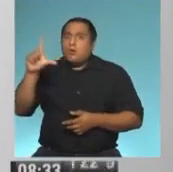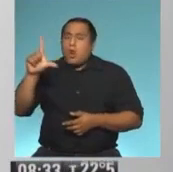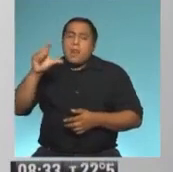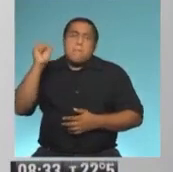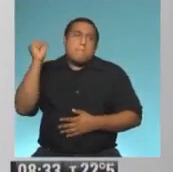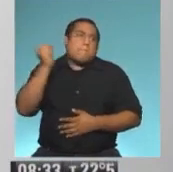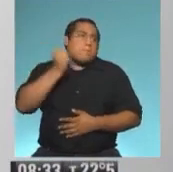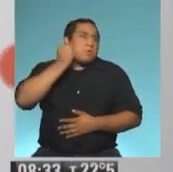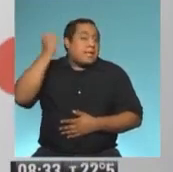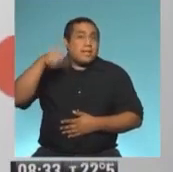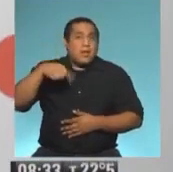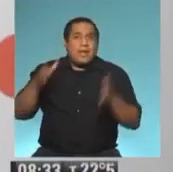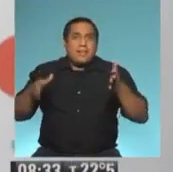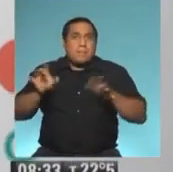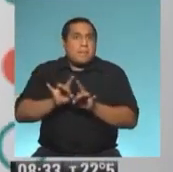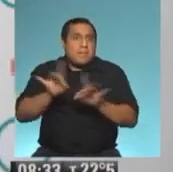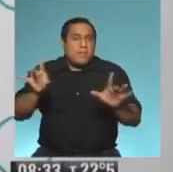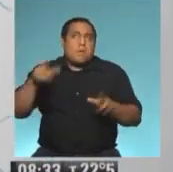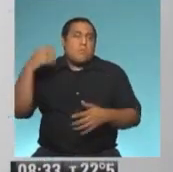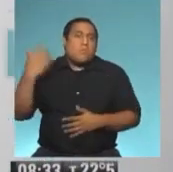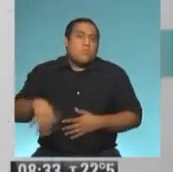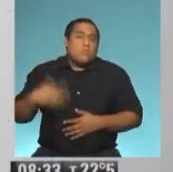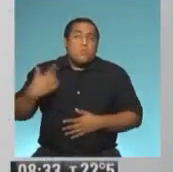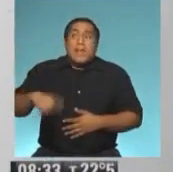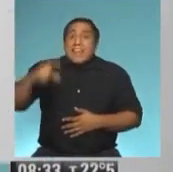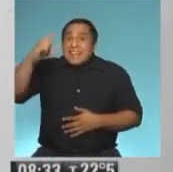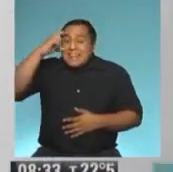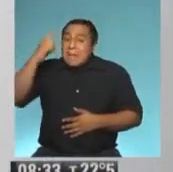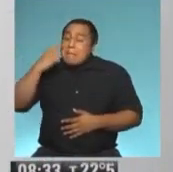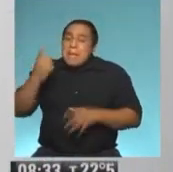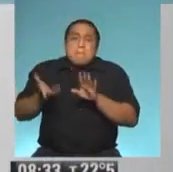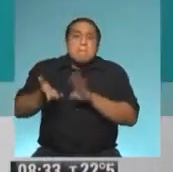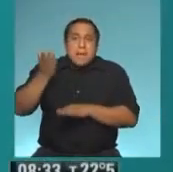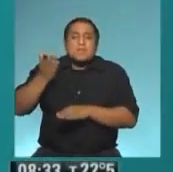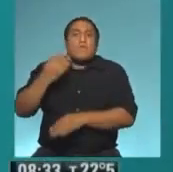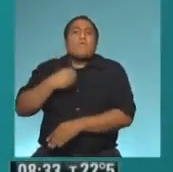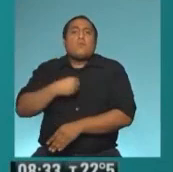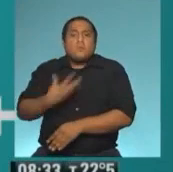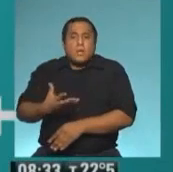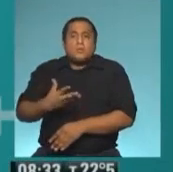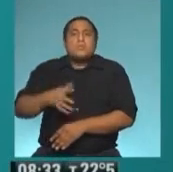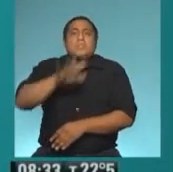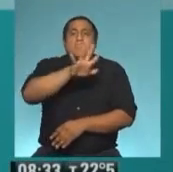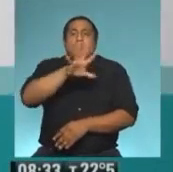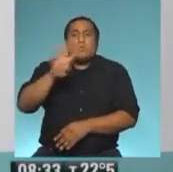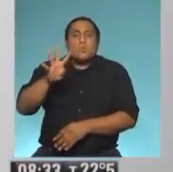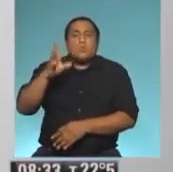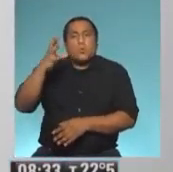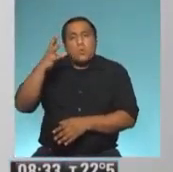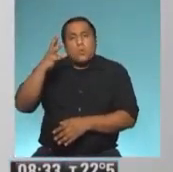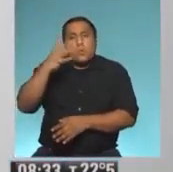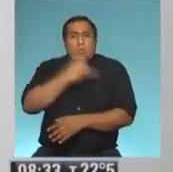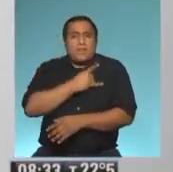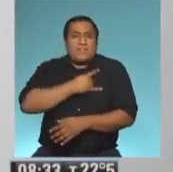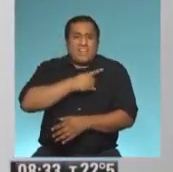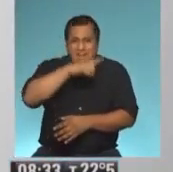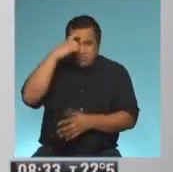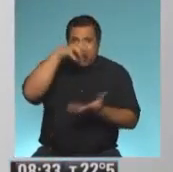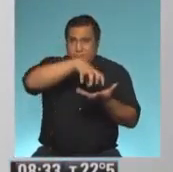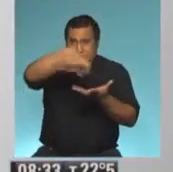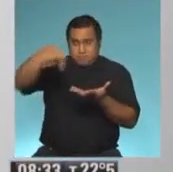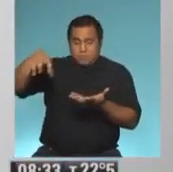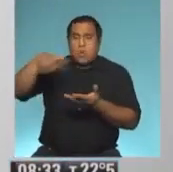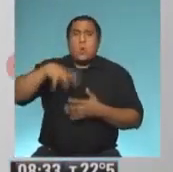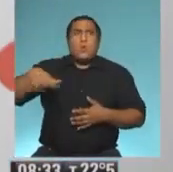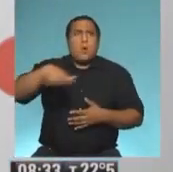pandemia. Es decir, hay registrado más de 10.000 voluntarios universitarios, 54 universidades nacionales, en muchos lugares del